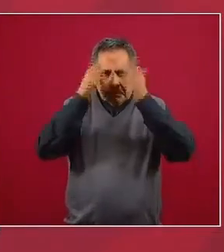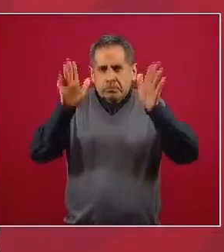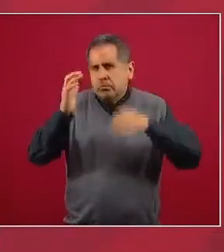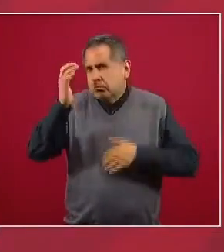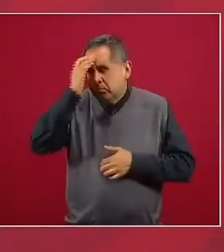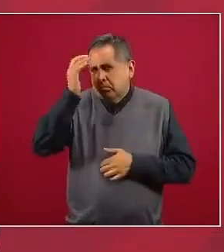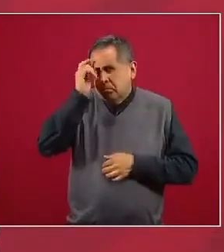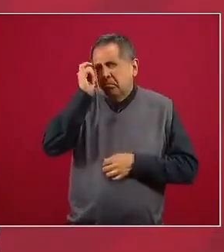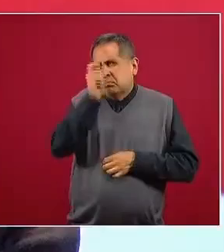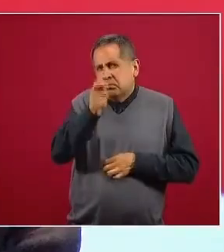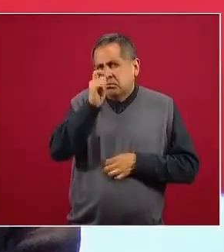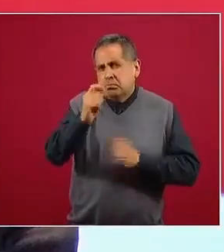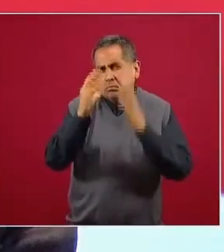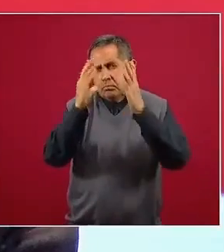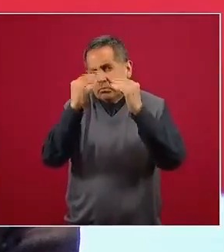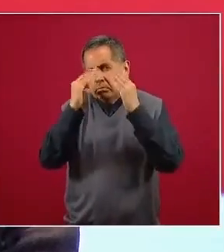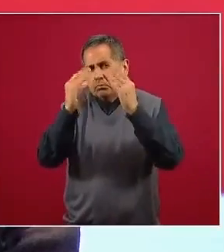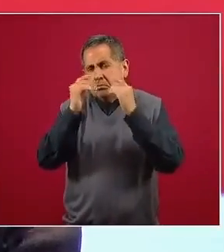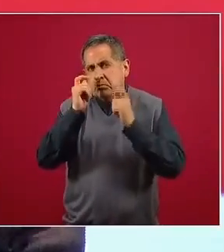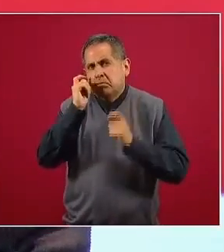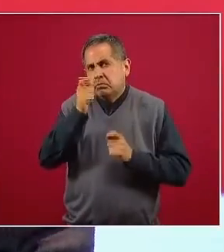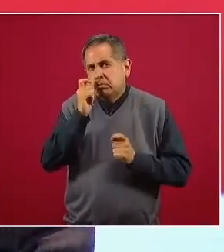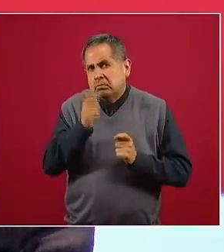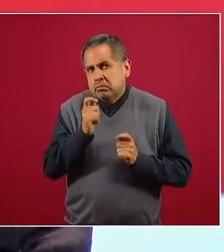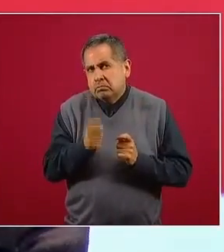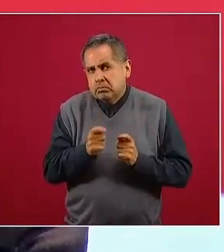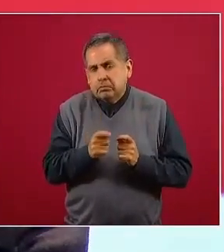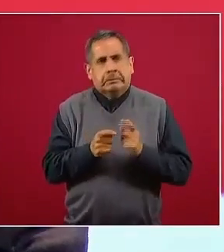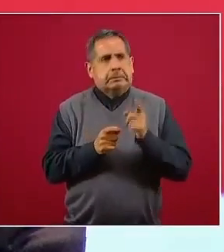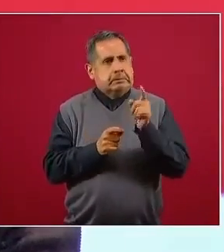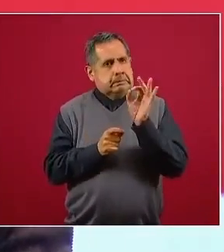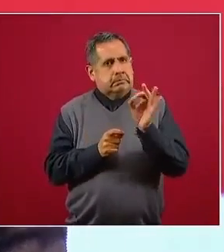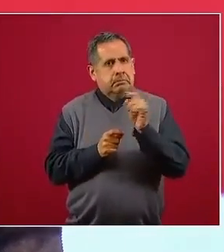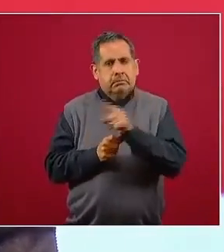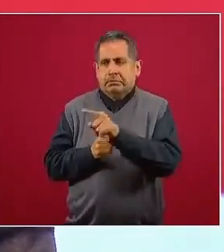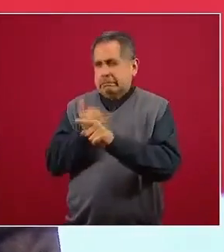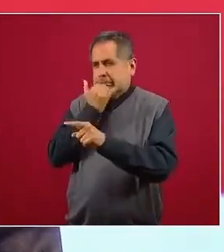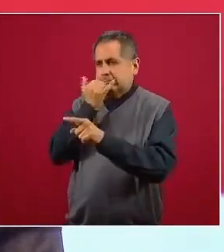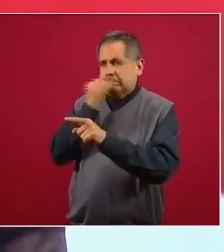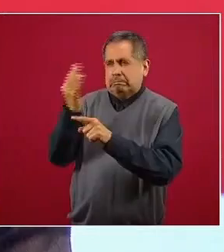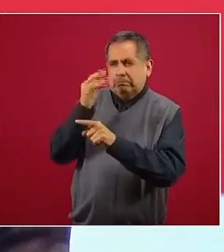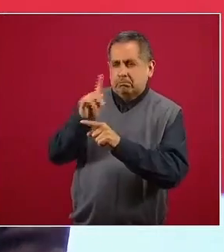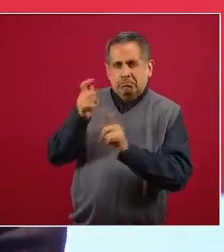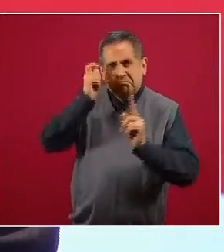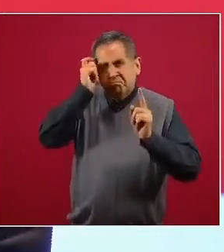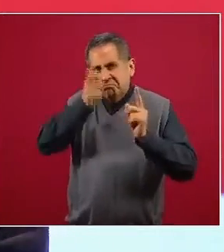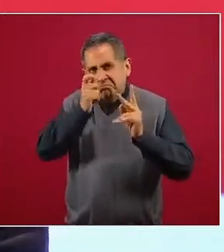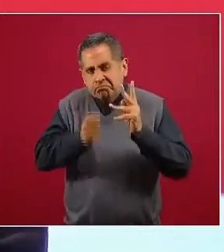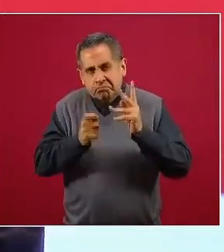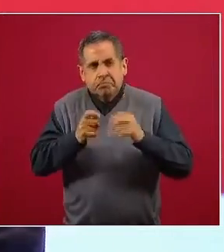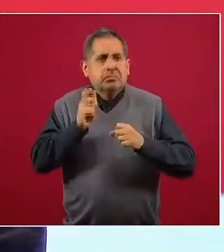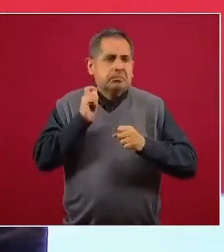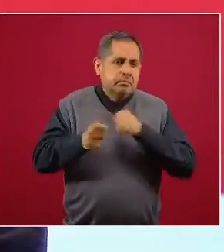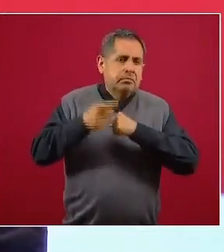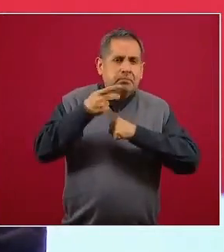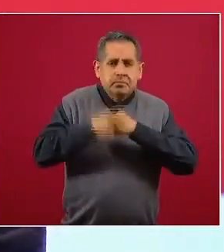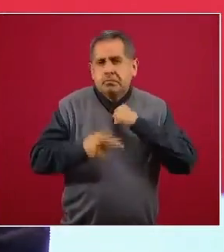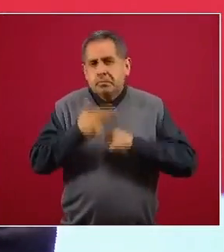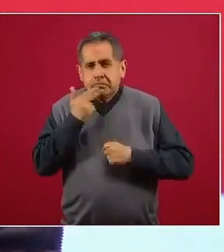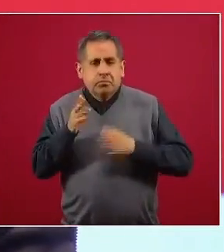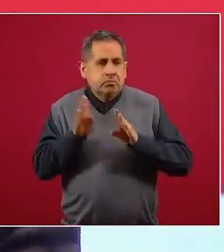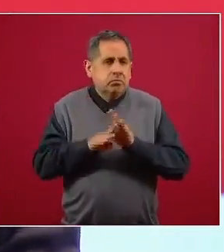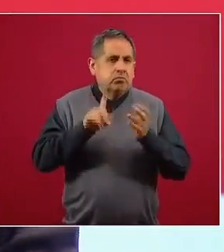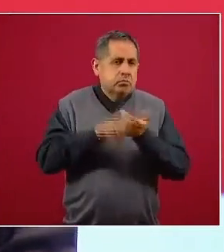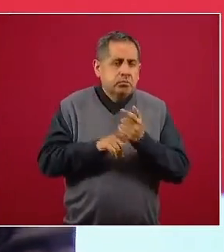clara, balanceada, lo que sí es, lo que no es, lo que significa el riesgo, lo que significa lo que no hay